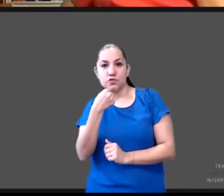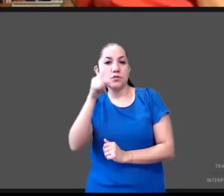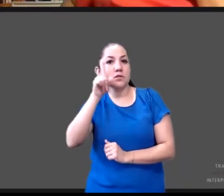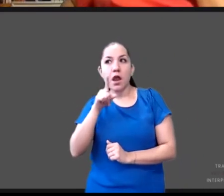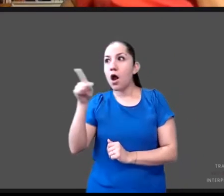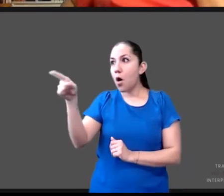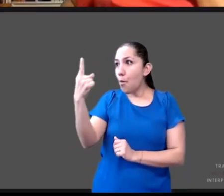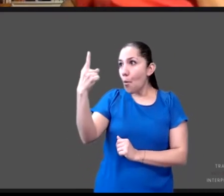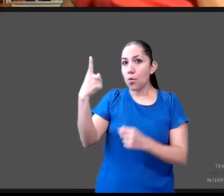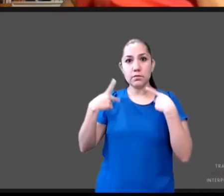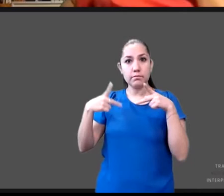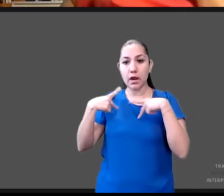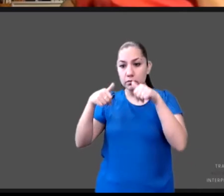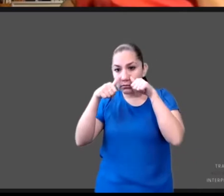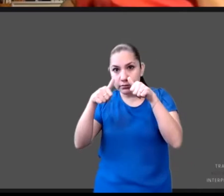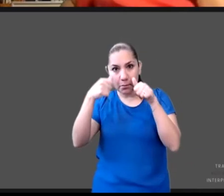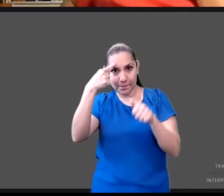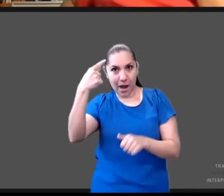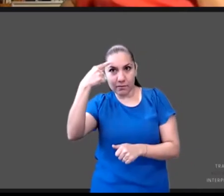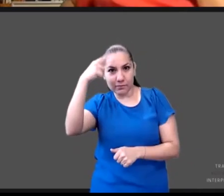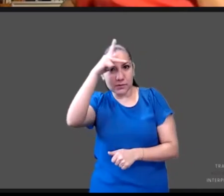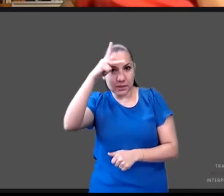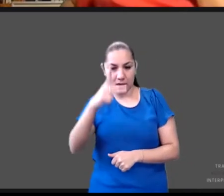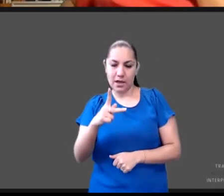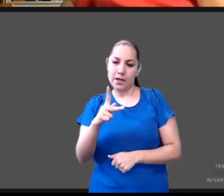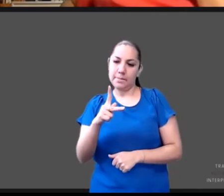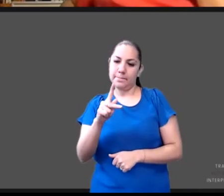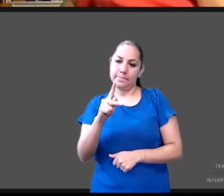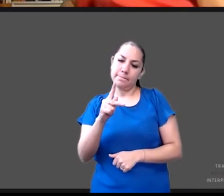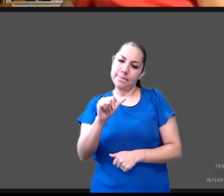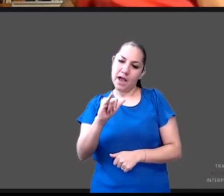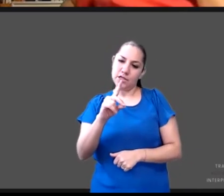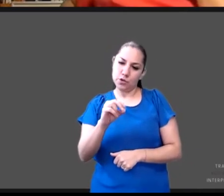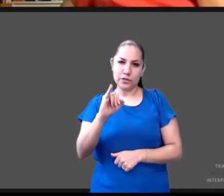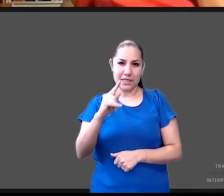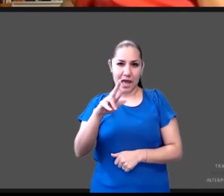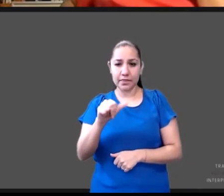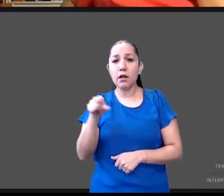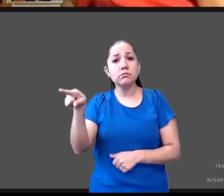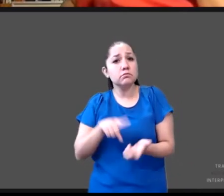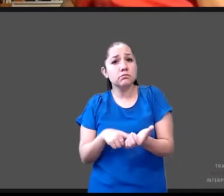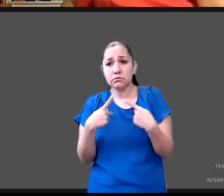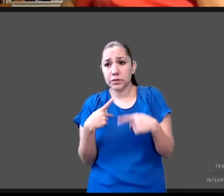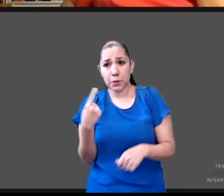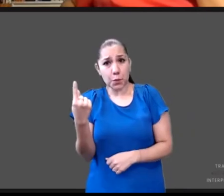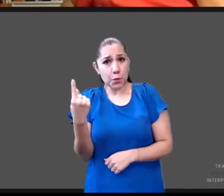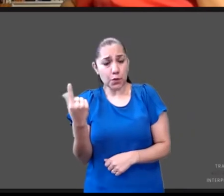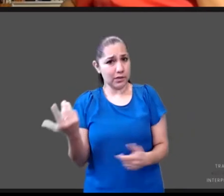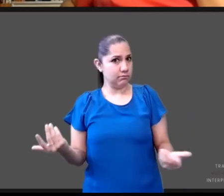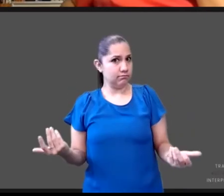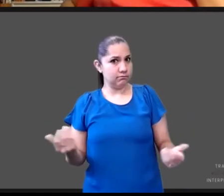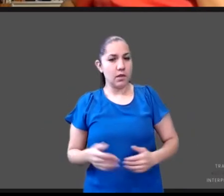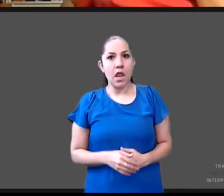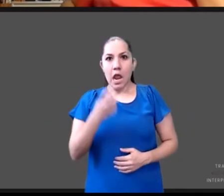salud mental. Y también quizás sumar a que desde en la parte de salud mental, una de las